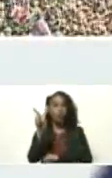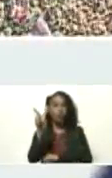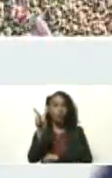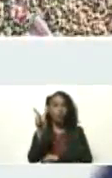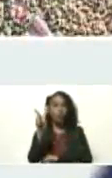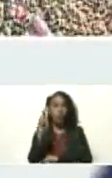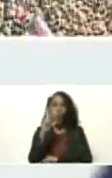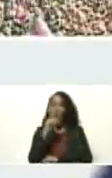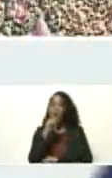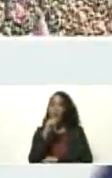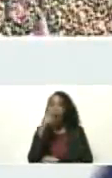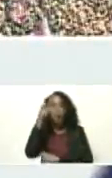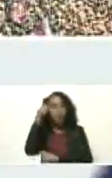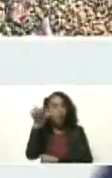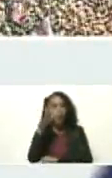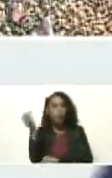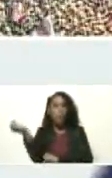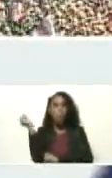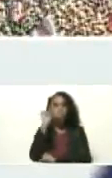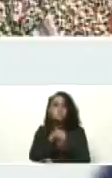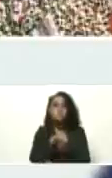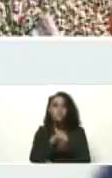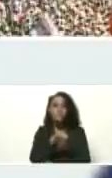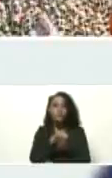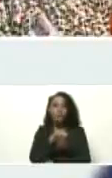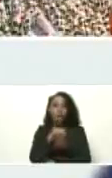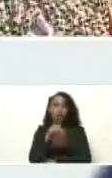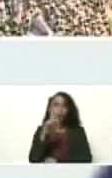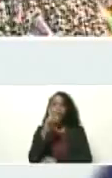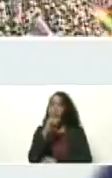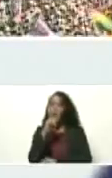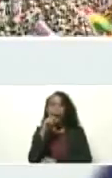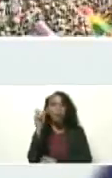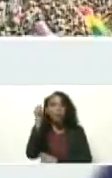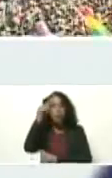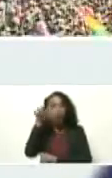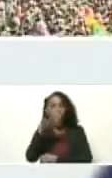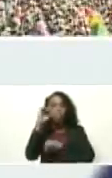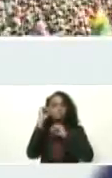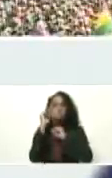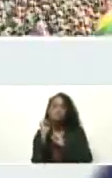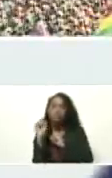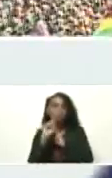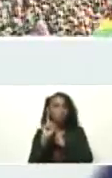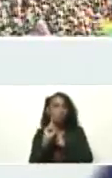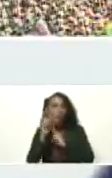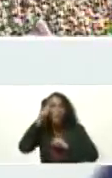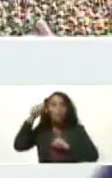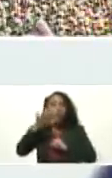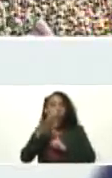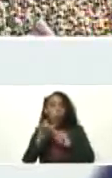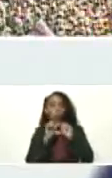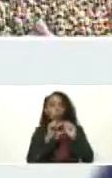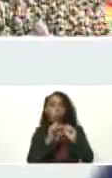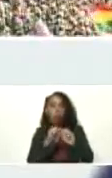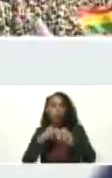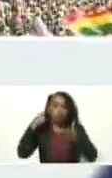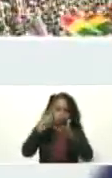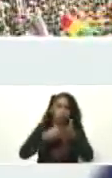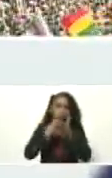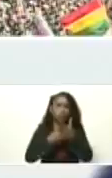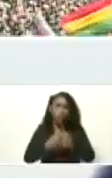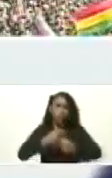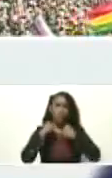hay pueblo derrotado, no hay pueblo vencido, el pueblo continuó en su lucha.